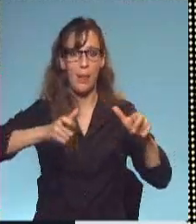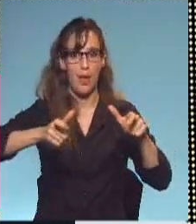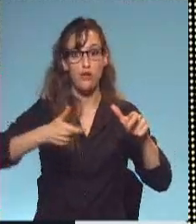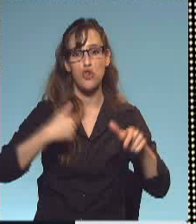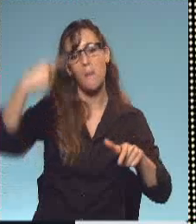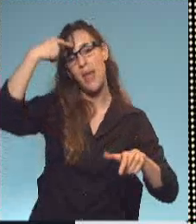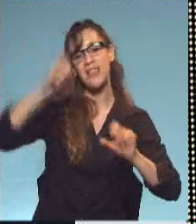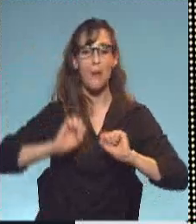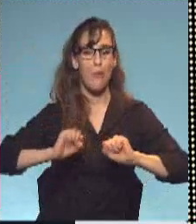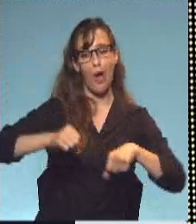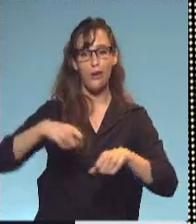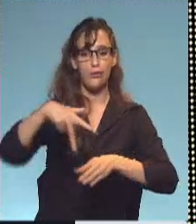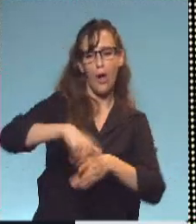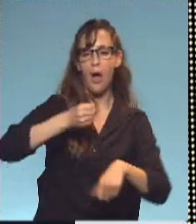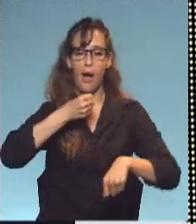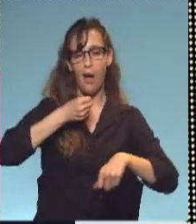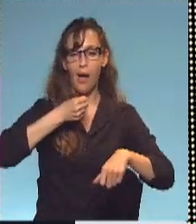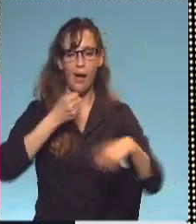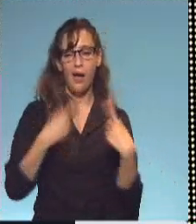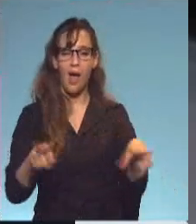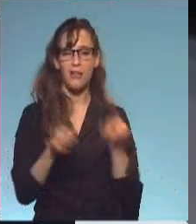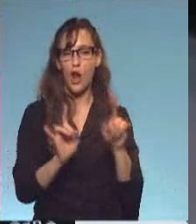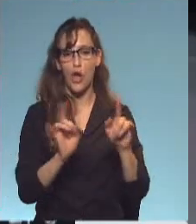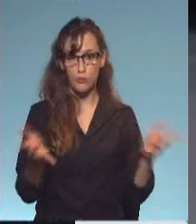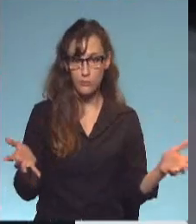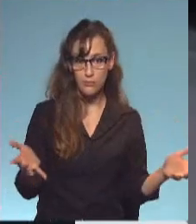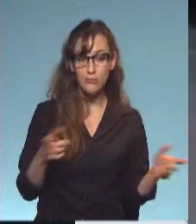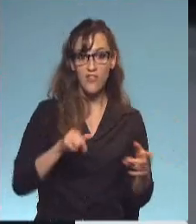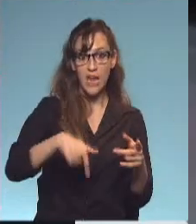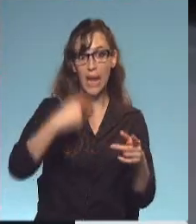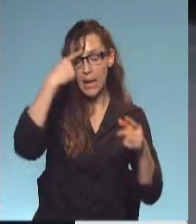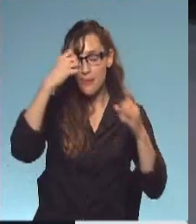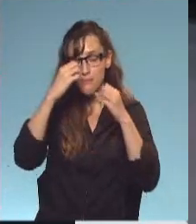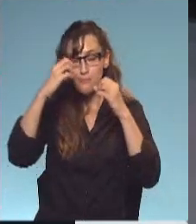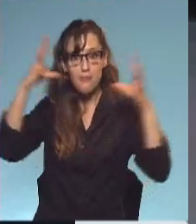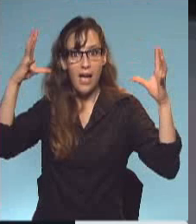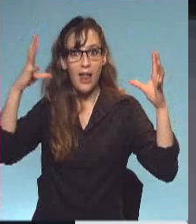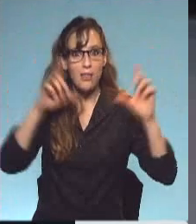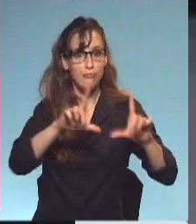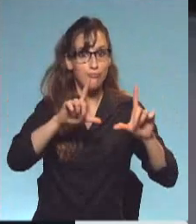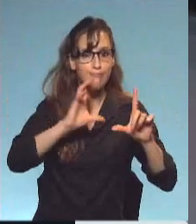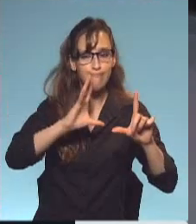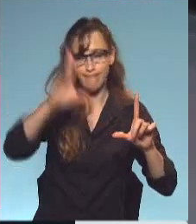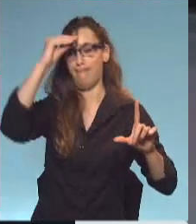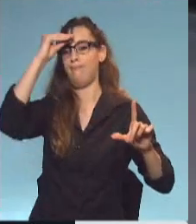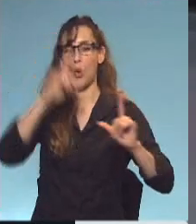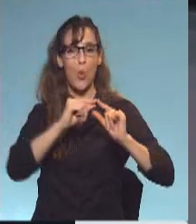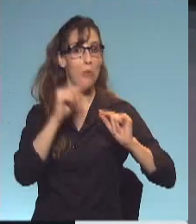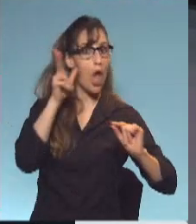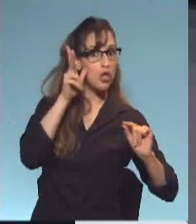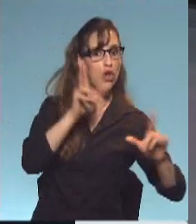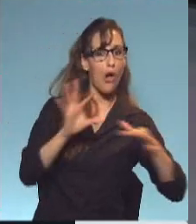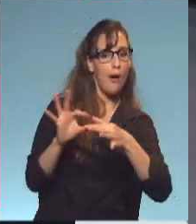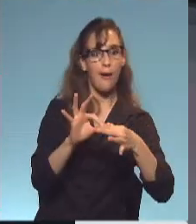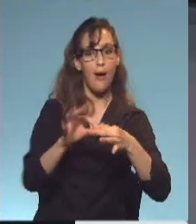una moto con un micrófono y cantando a lo rock and roll. Eso te daba... Esa imagen se la... viste al número 8. Claro, a mí cuando me dijeron